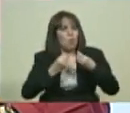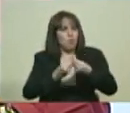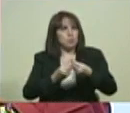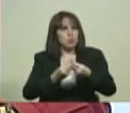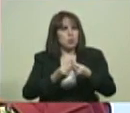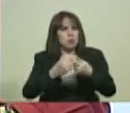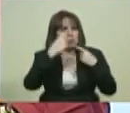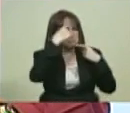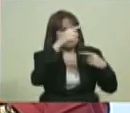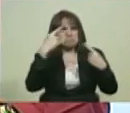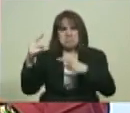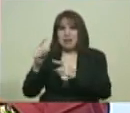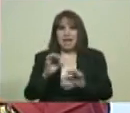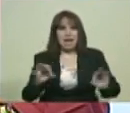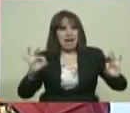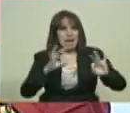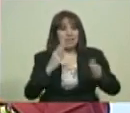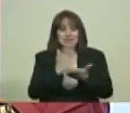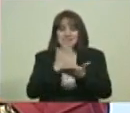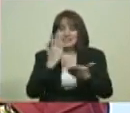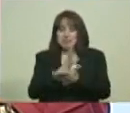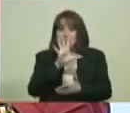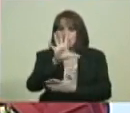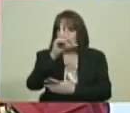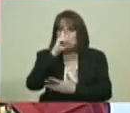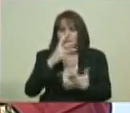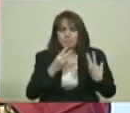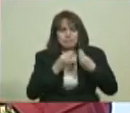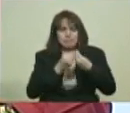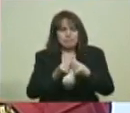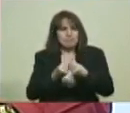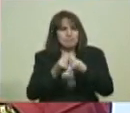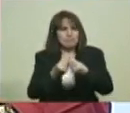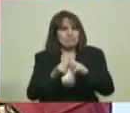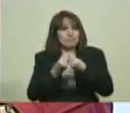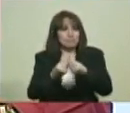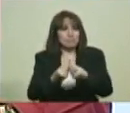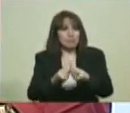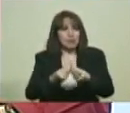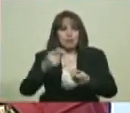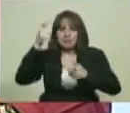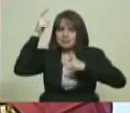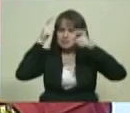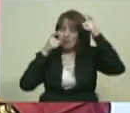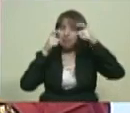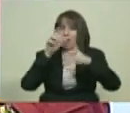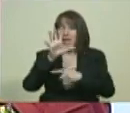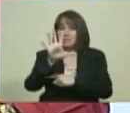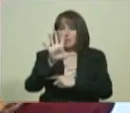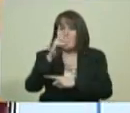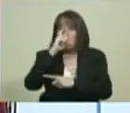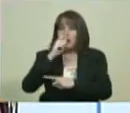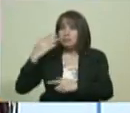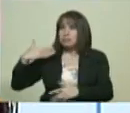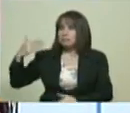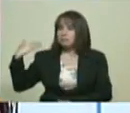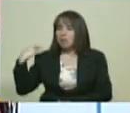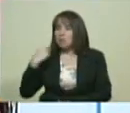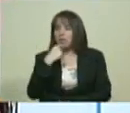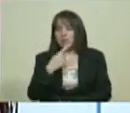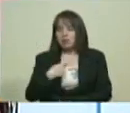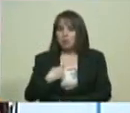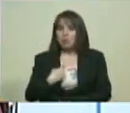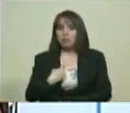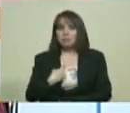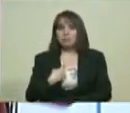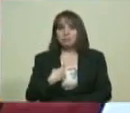ninguna circunstancia de estos 5 años heroicos. Comandante Chávez hace 5 años me dijo,